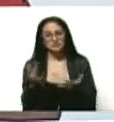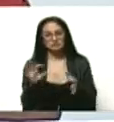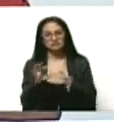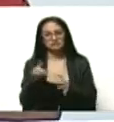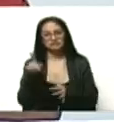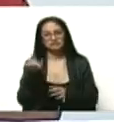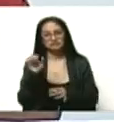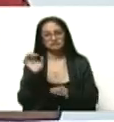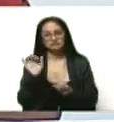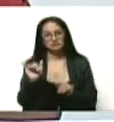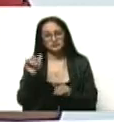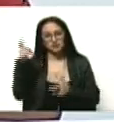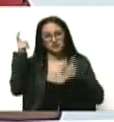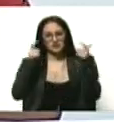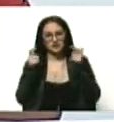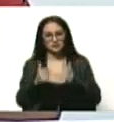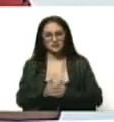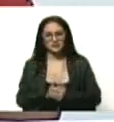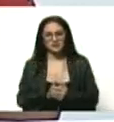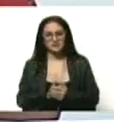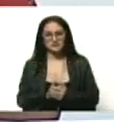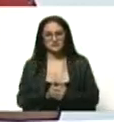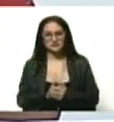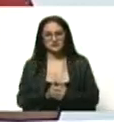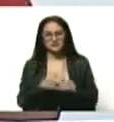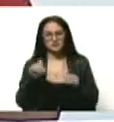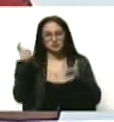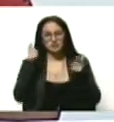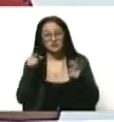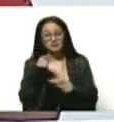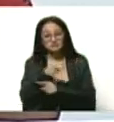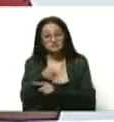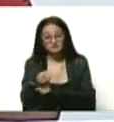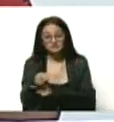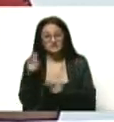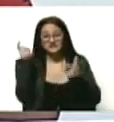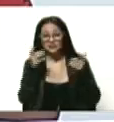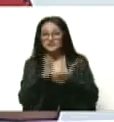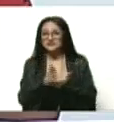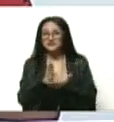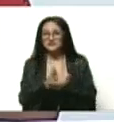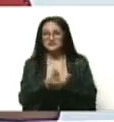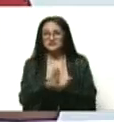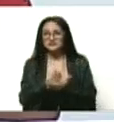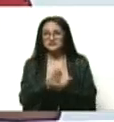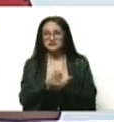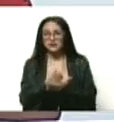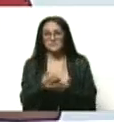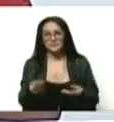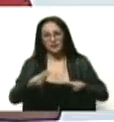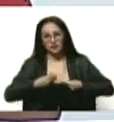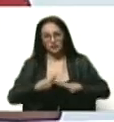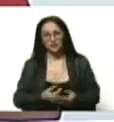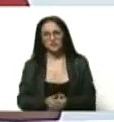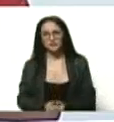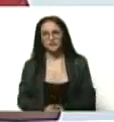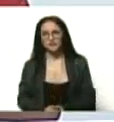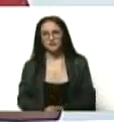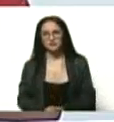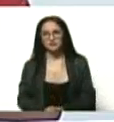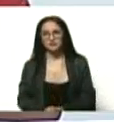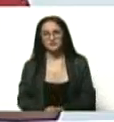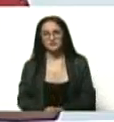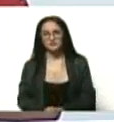Chávez. De la mano del comandante Chávez. Estas son las instrucciones que el comandante Chávez siempre nos dio y nos